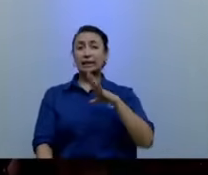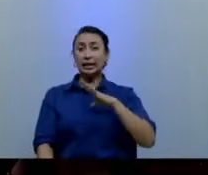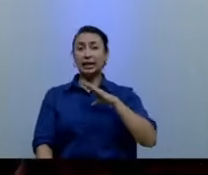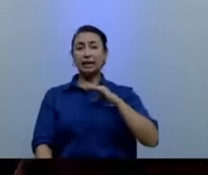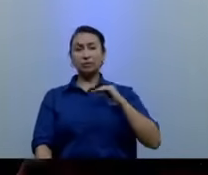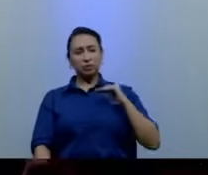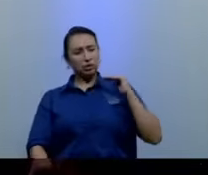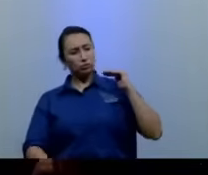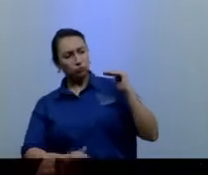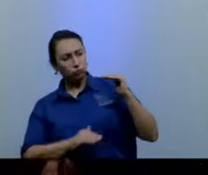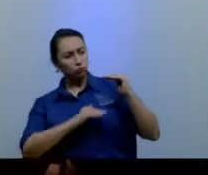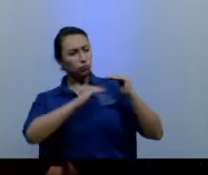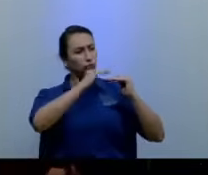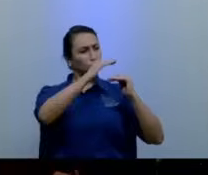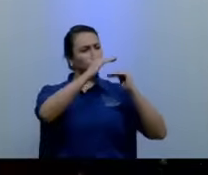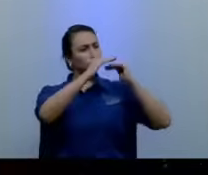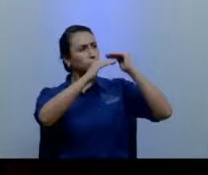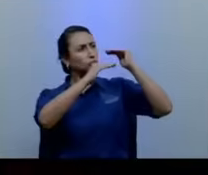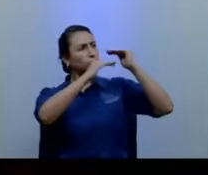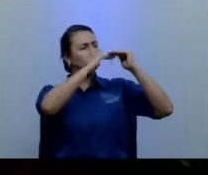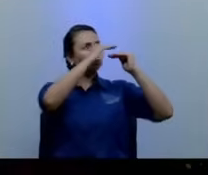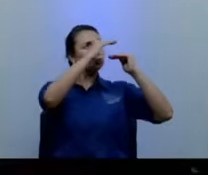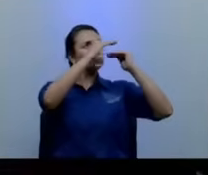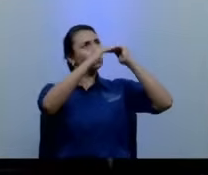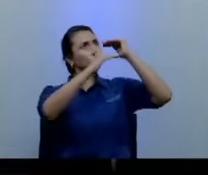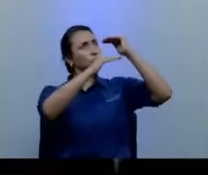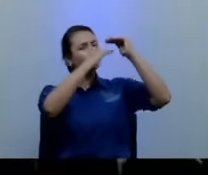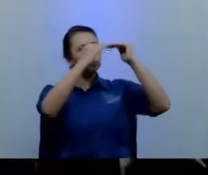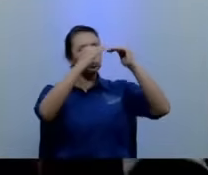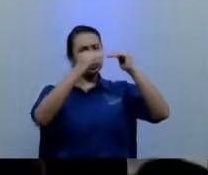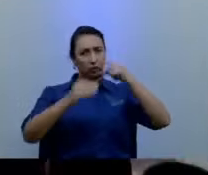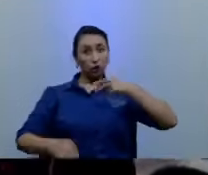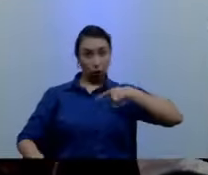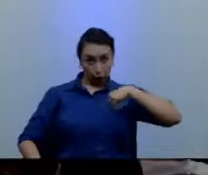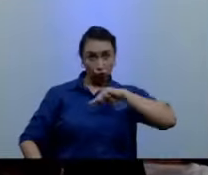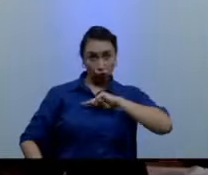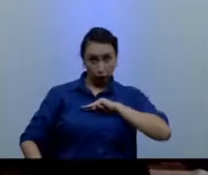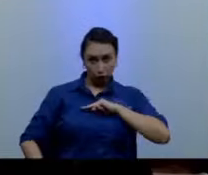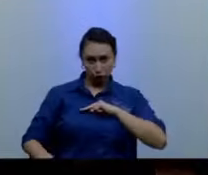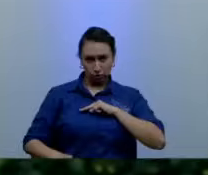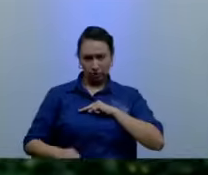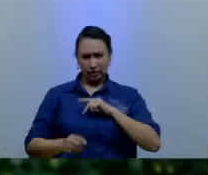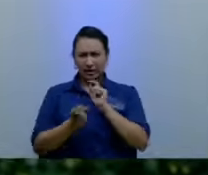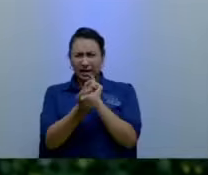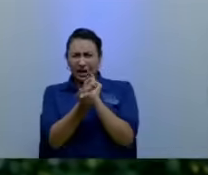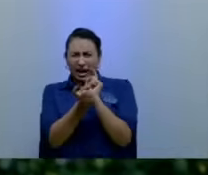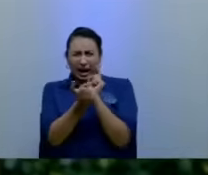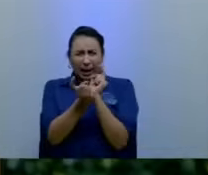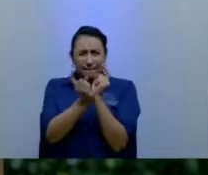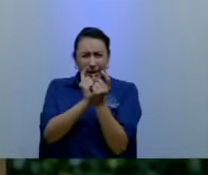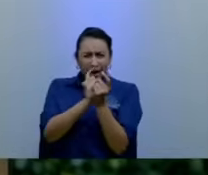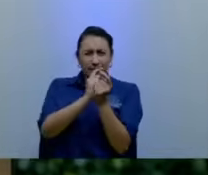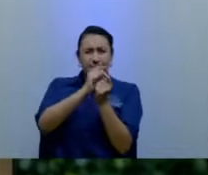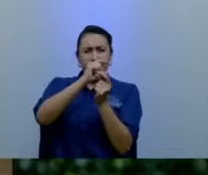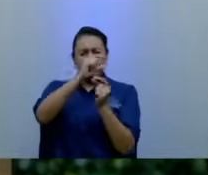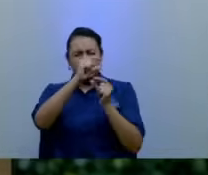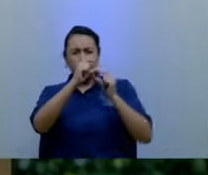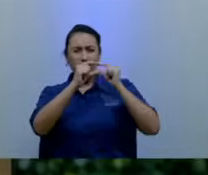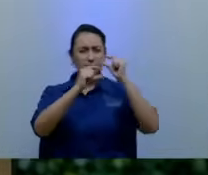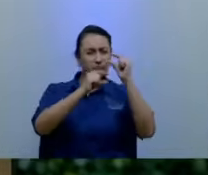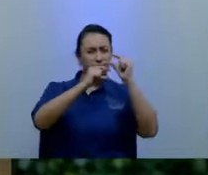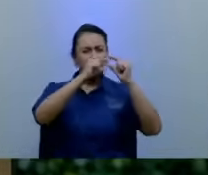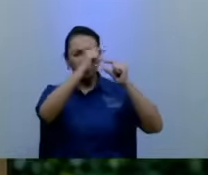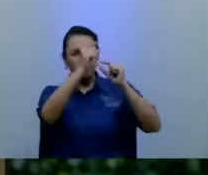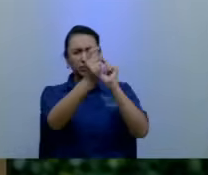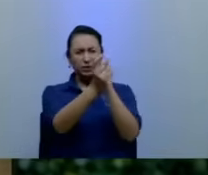los frutos de los hijos de Dios. Por eso el Señor decía, hacer frutos de arrepentimiento, dignos de